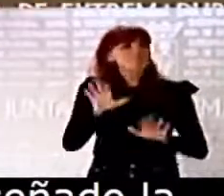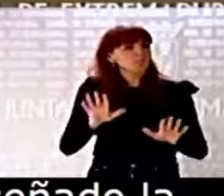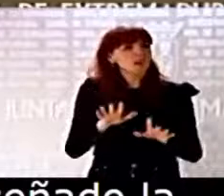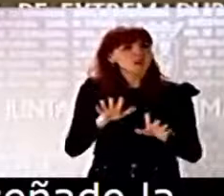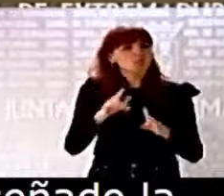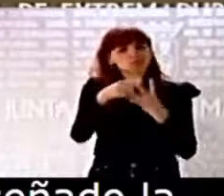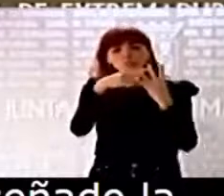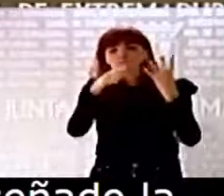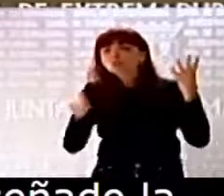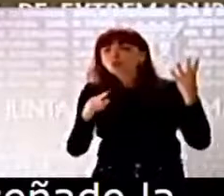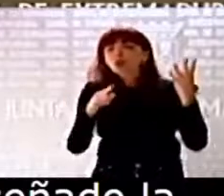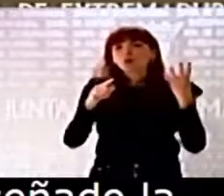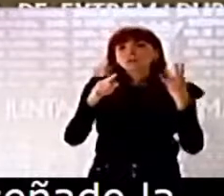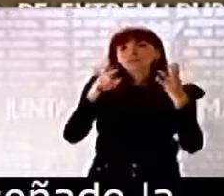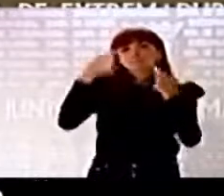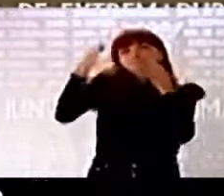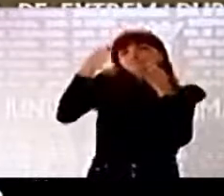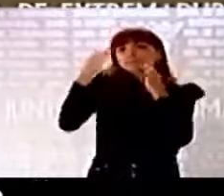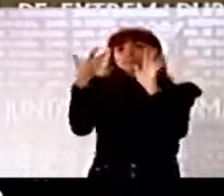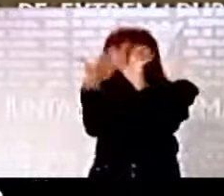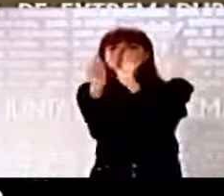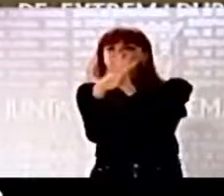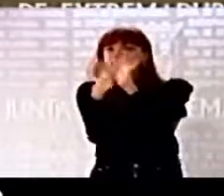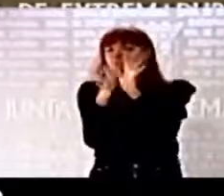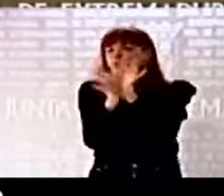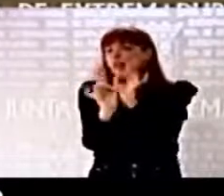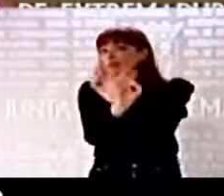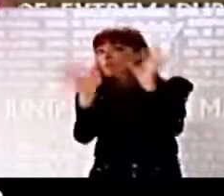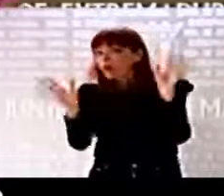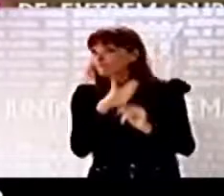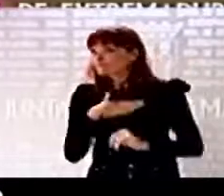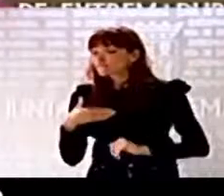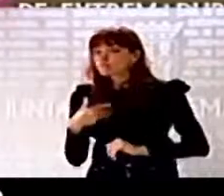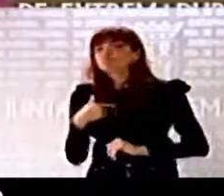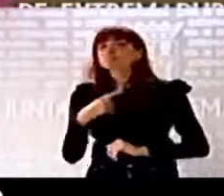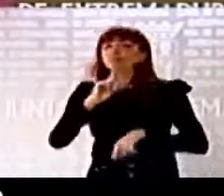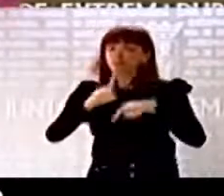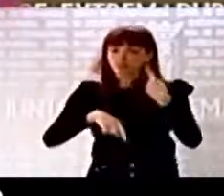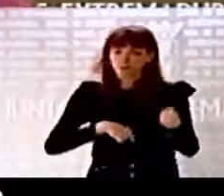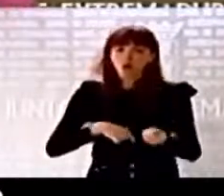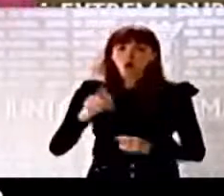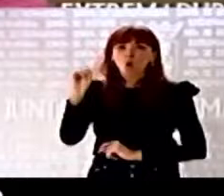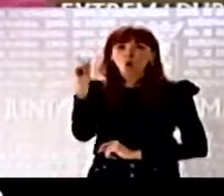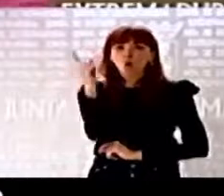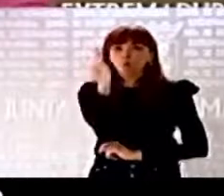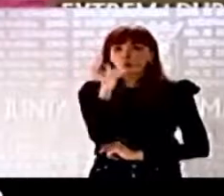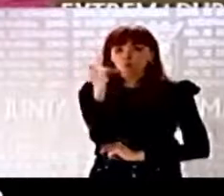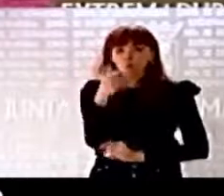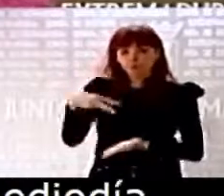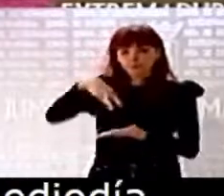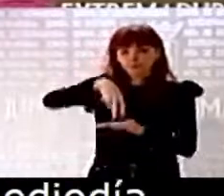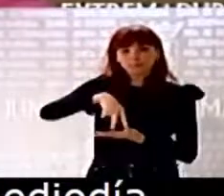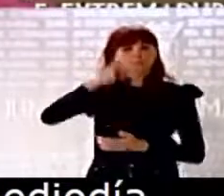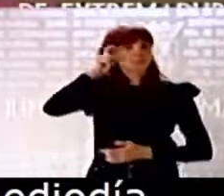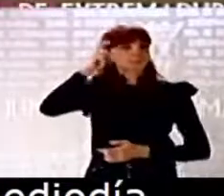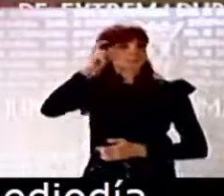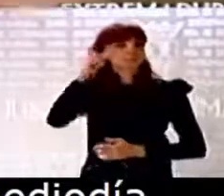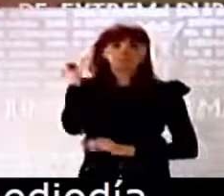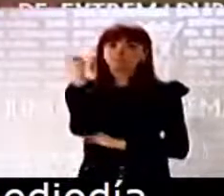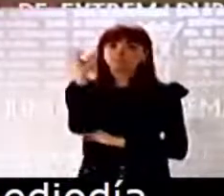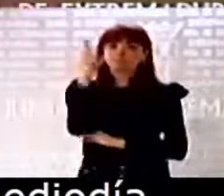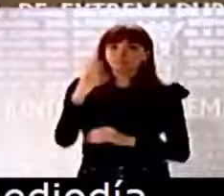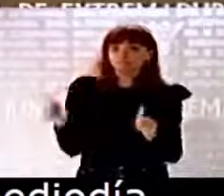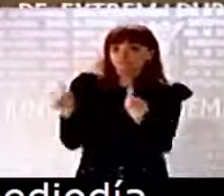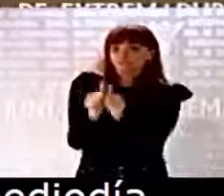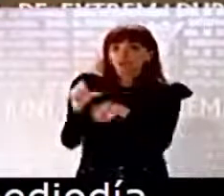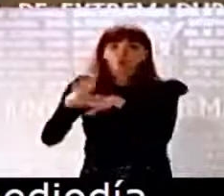cualquier aclaración con una mayor precisión del asunto, al mediodía comparece el vicepresidente segundo con la consejera de Transición